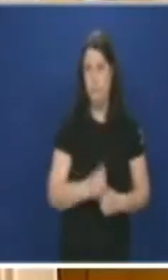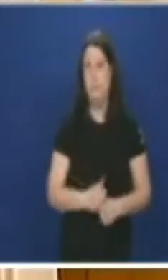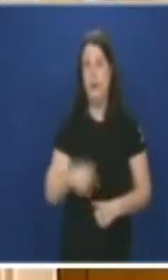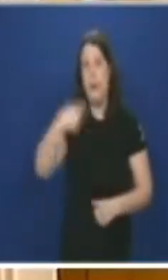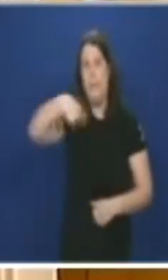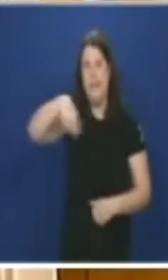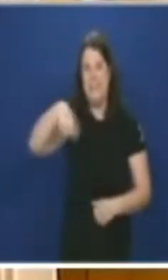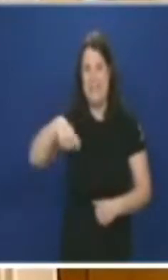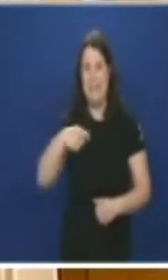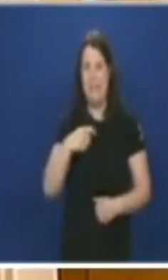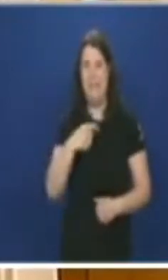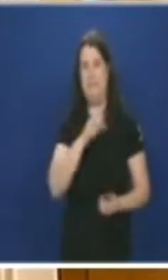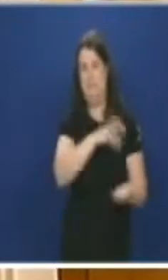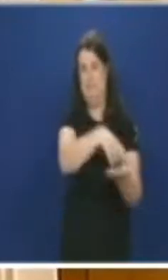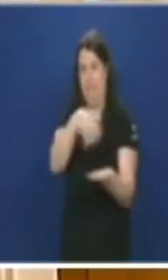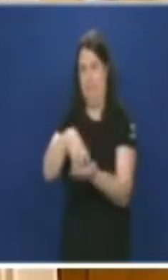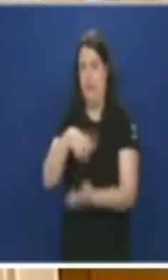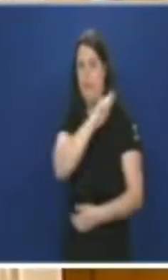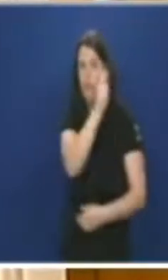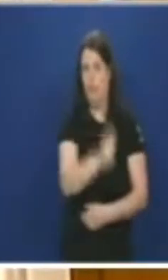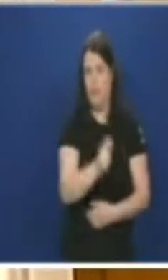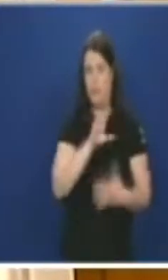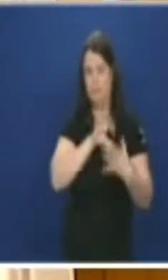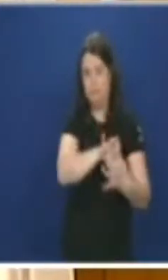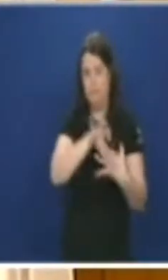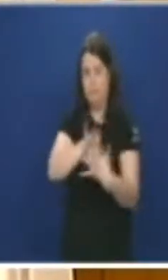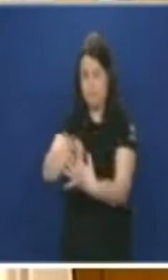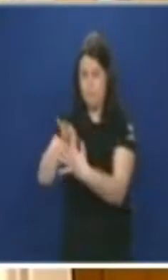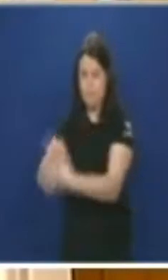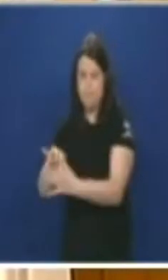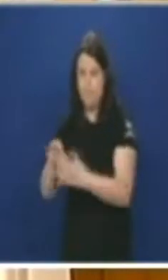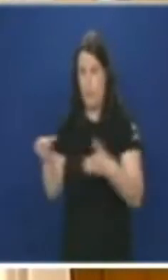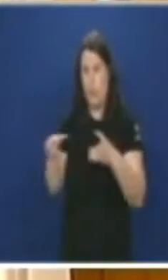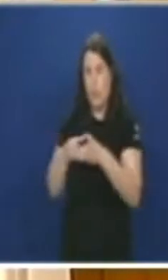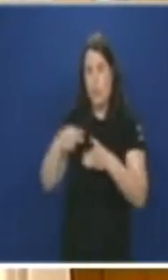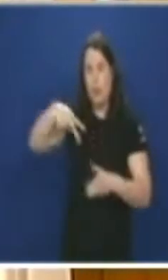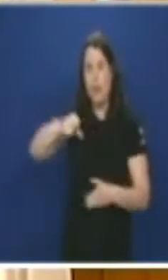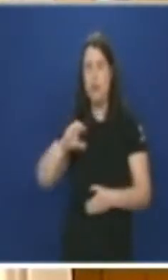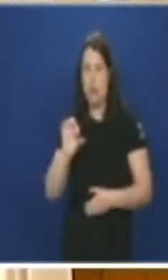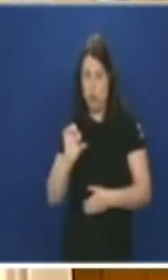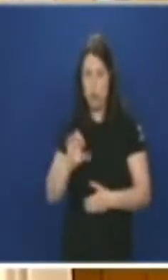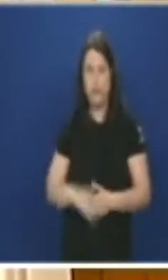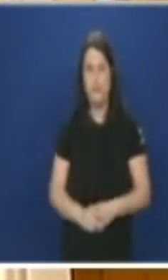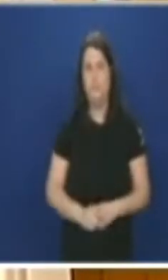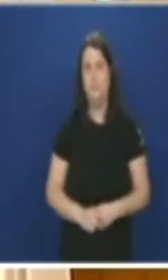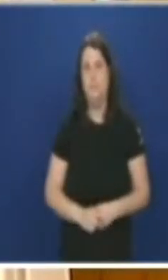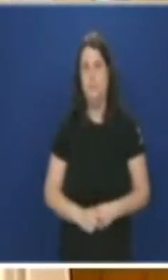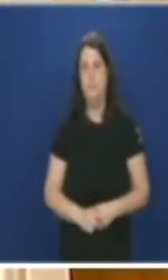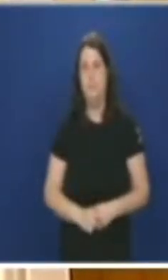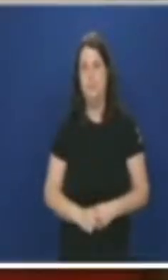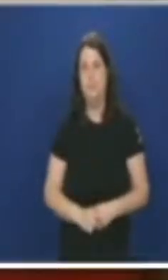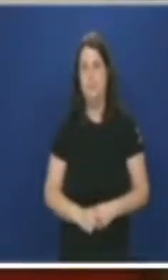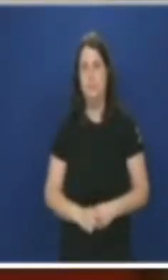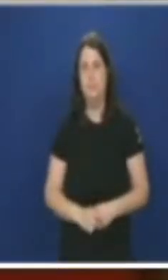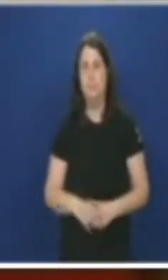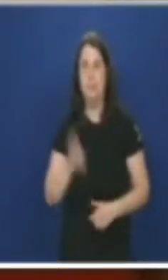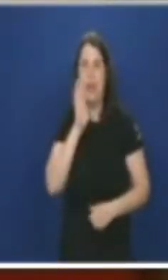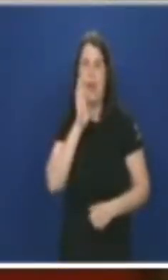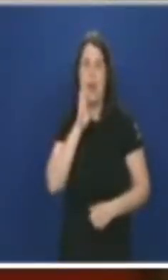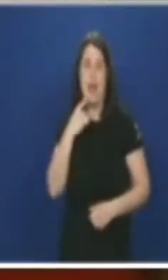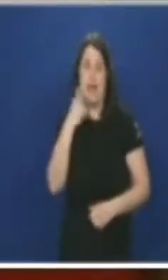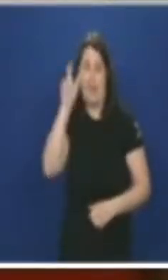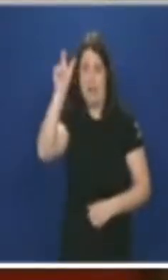presidentes das fundacións vinculadas á Axeración NOS, e como decía don